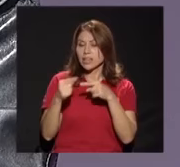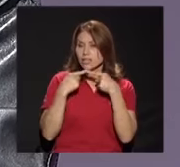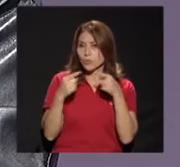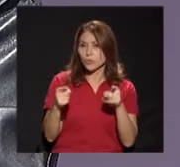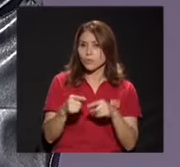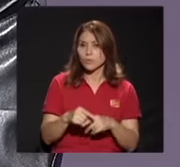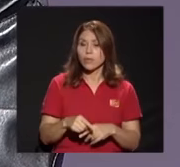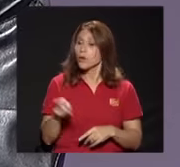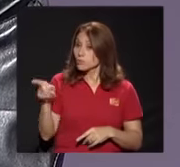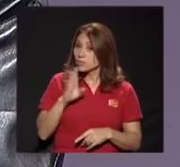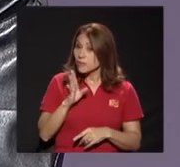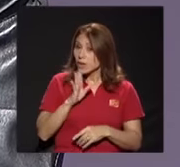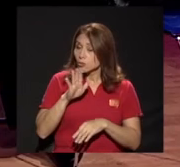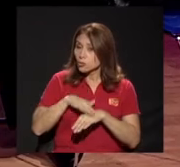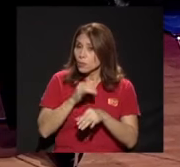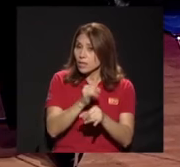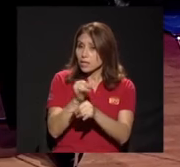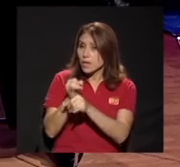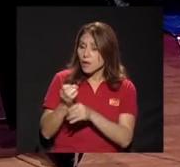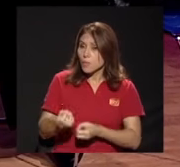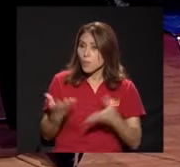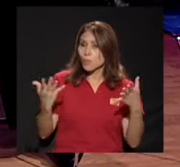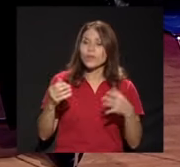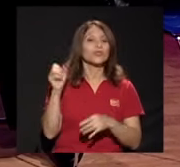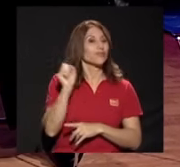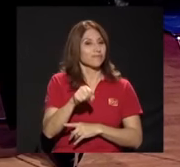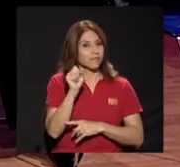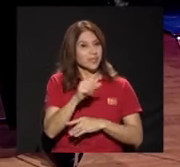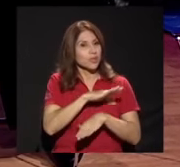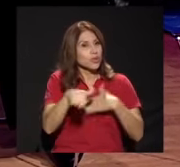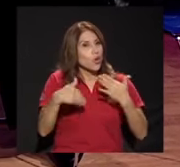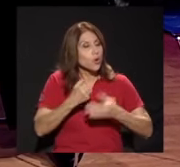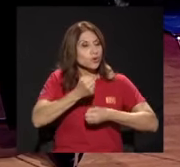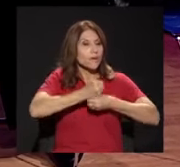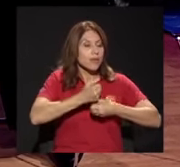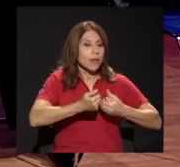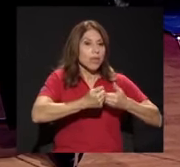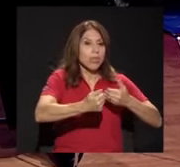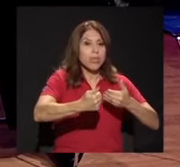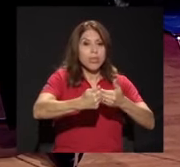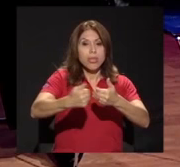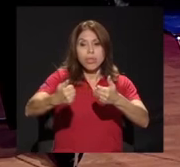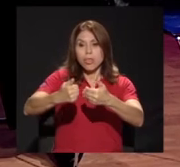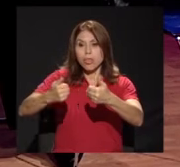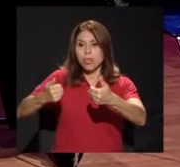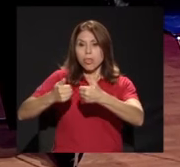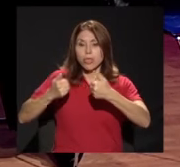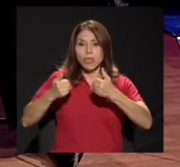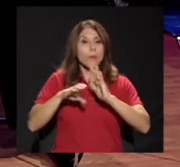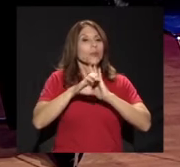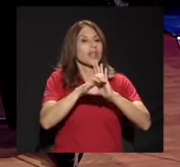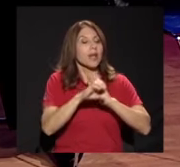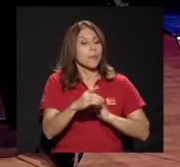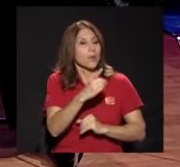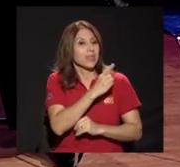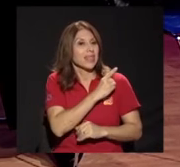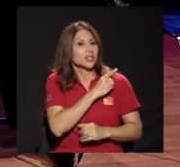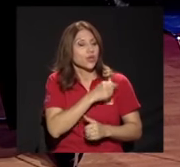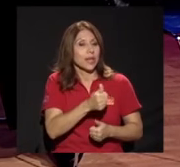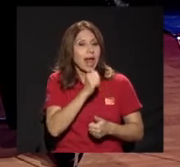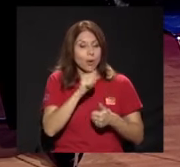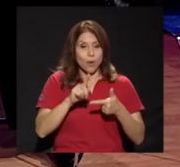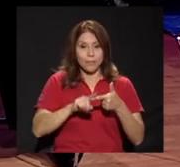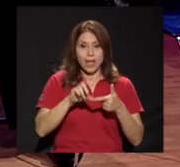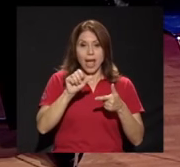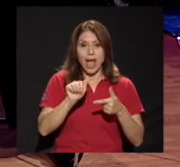hablando. Órganos públicos, sí, completamente dispersos, ¿verdad? Entonces, por mencionar algunos, bueno, tenemos la Dirección del Agua, tenemos el AIA, tenemos